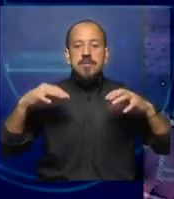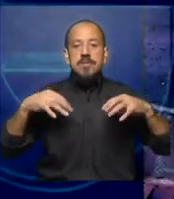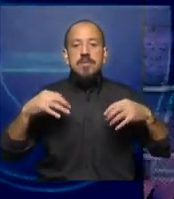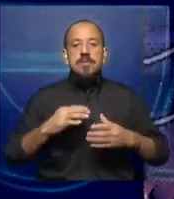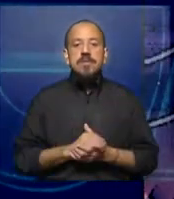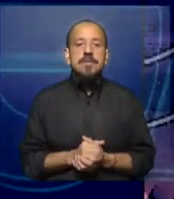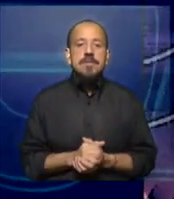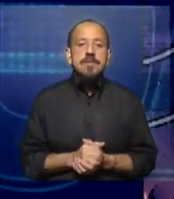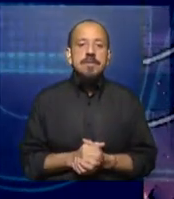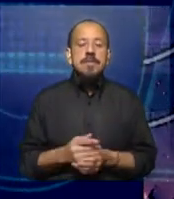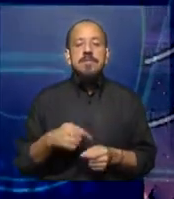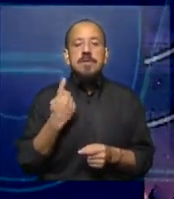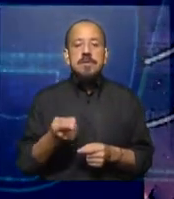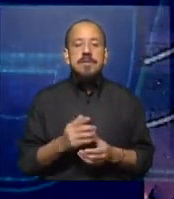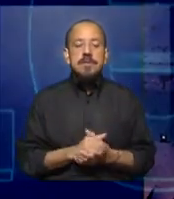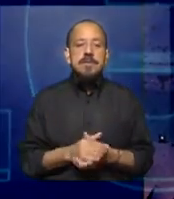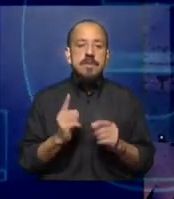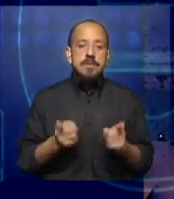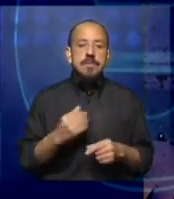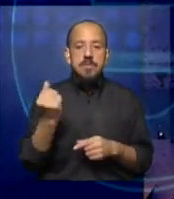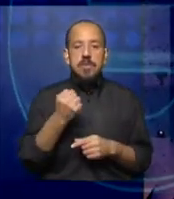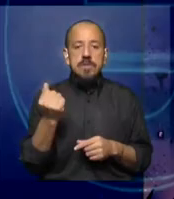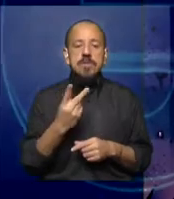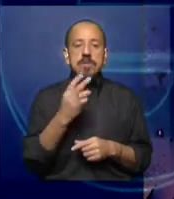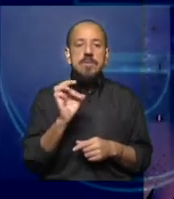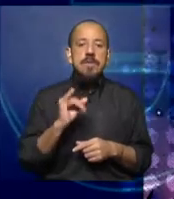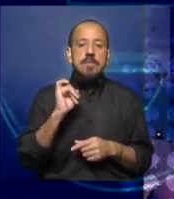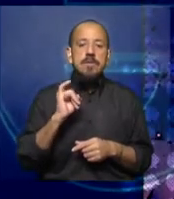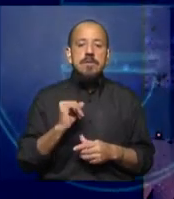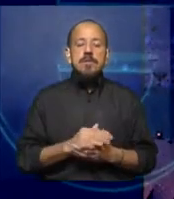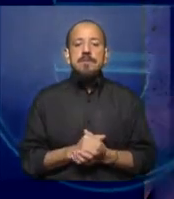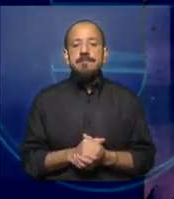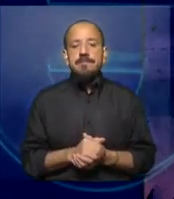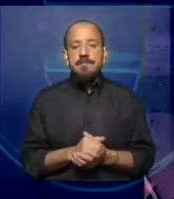nos quedamos esperando la lluvia y mañana también día importante 20 de mayo la marcha de silencio un abrazo grande